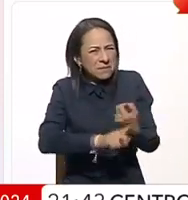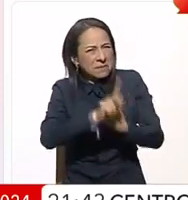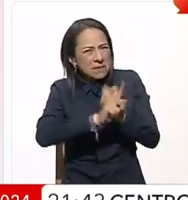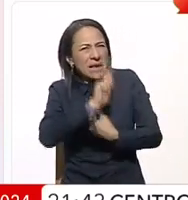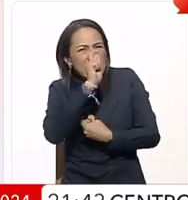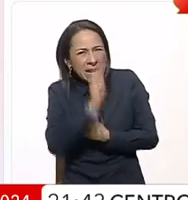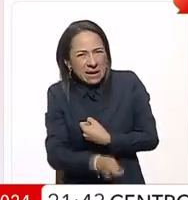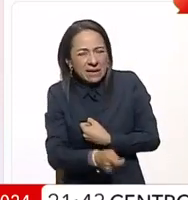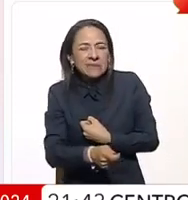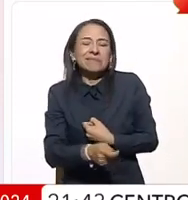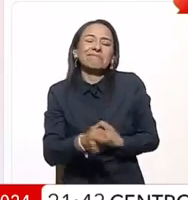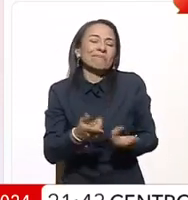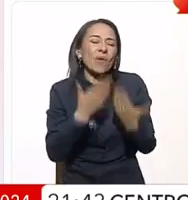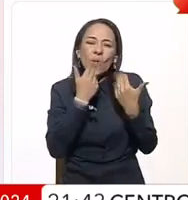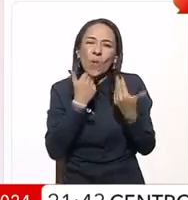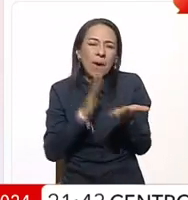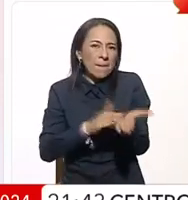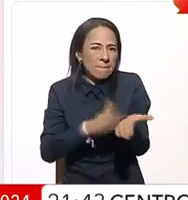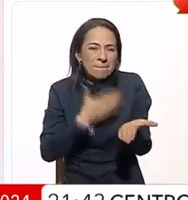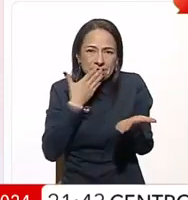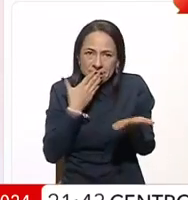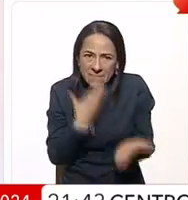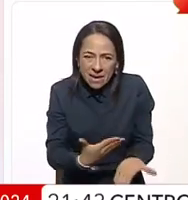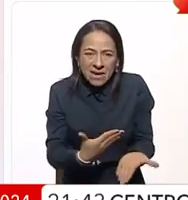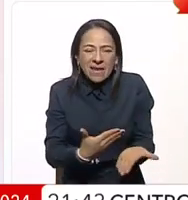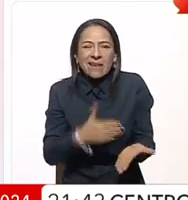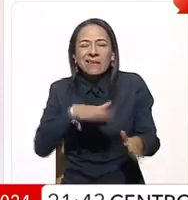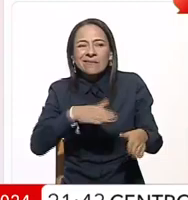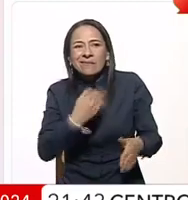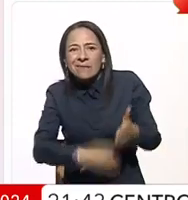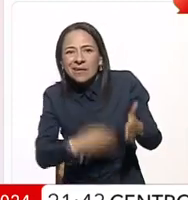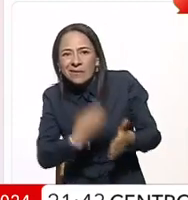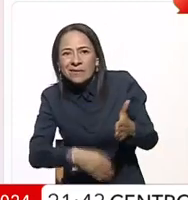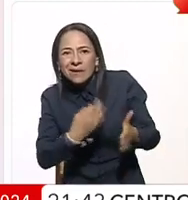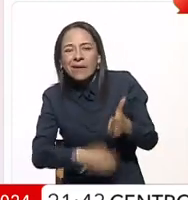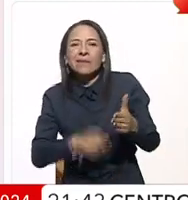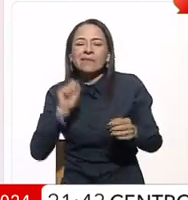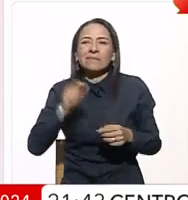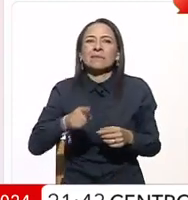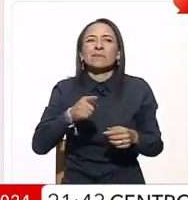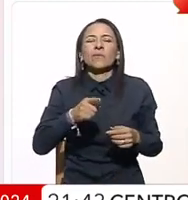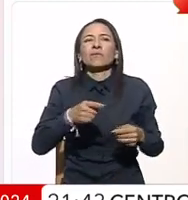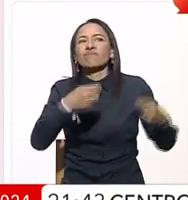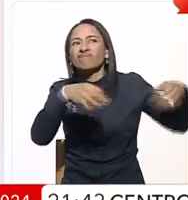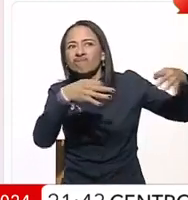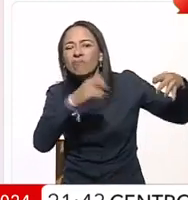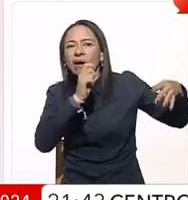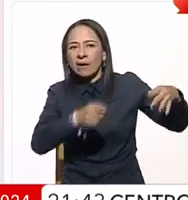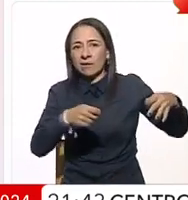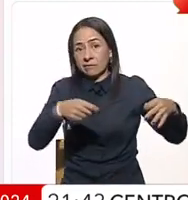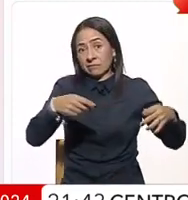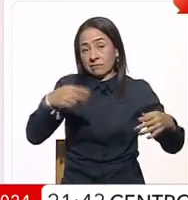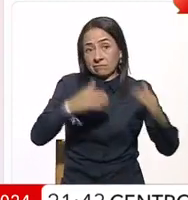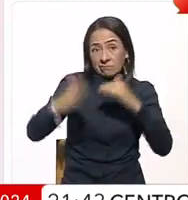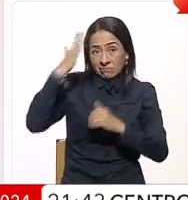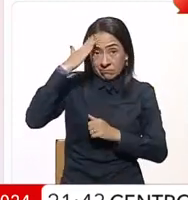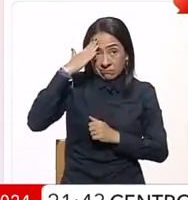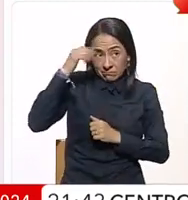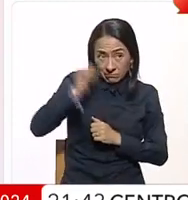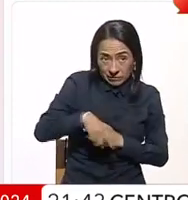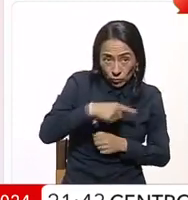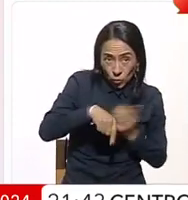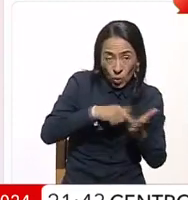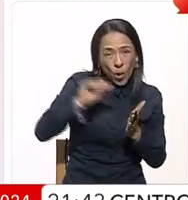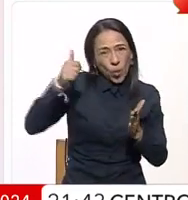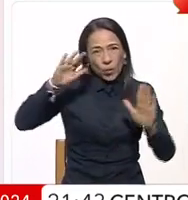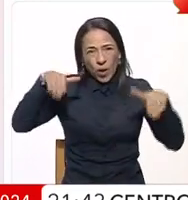irregulares, heredadas a través de concesiones entre autoridades locales y transnacionales que, entre otras cosas, acaparan el agua. Veracruz